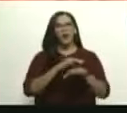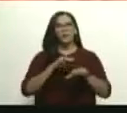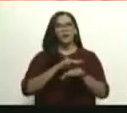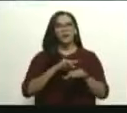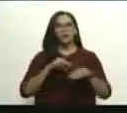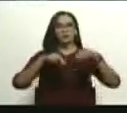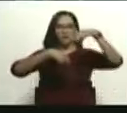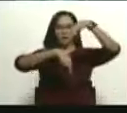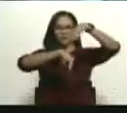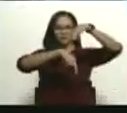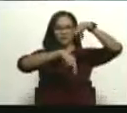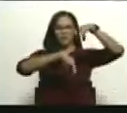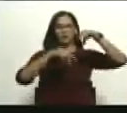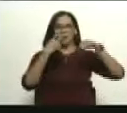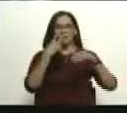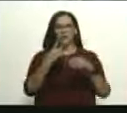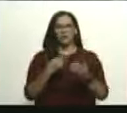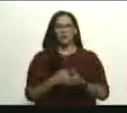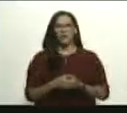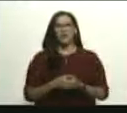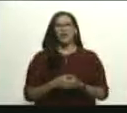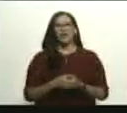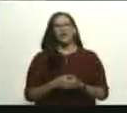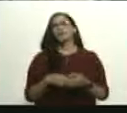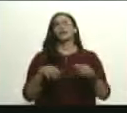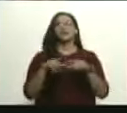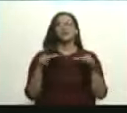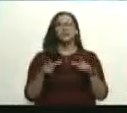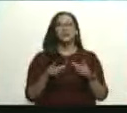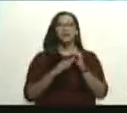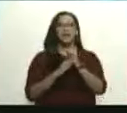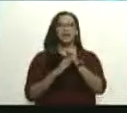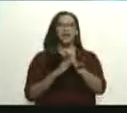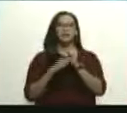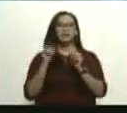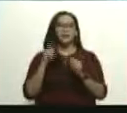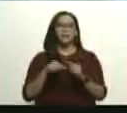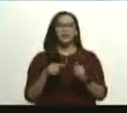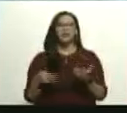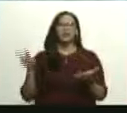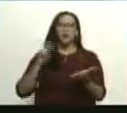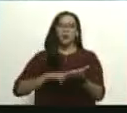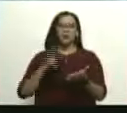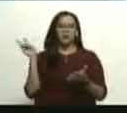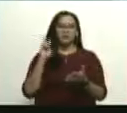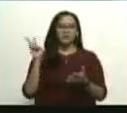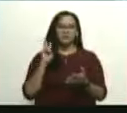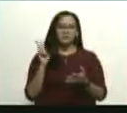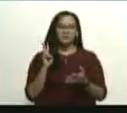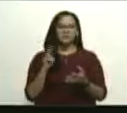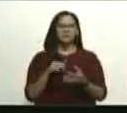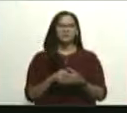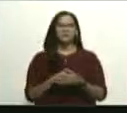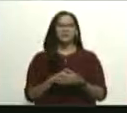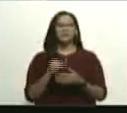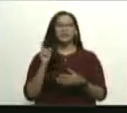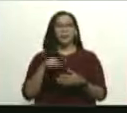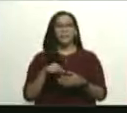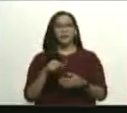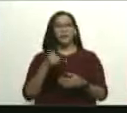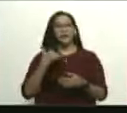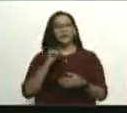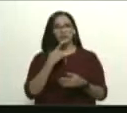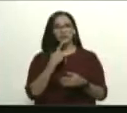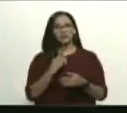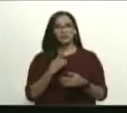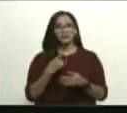Remigio Ceballos, incluso lo vimos allí en las imágenes, liderando también este retorno de venezolanos y venezolanas. Boris, también hay que